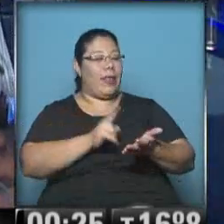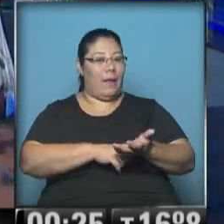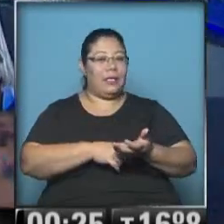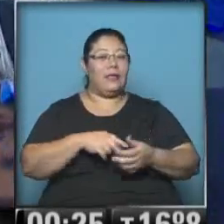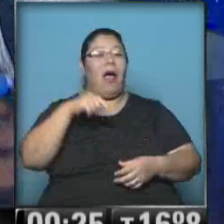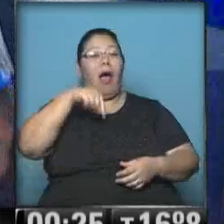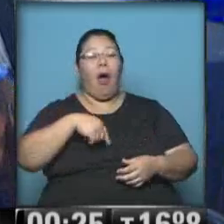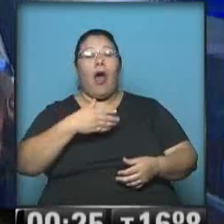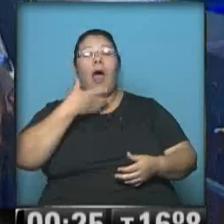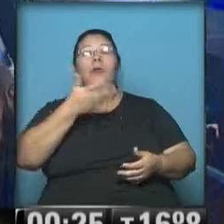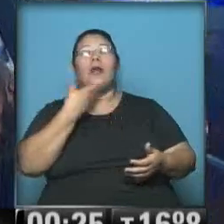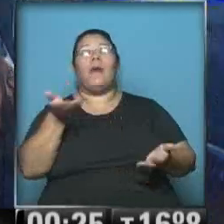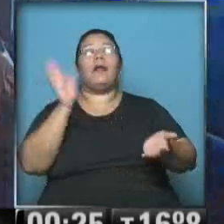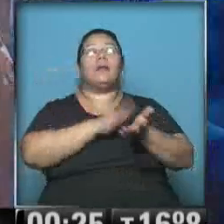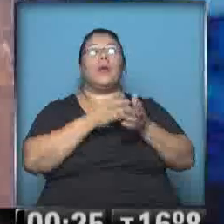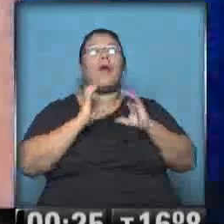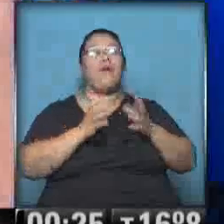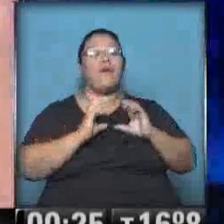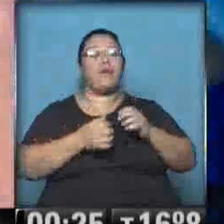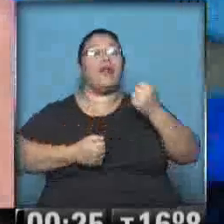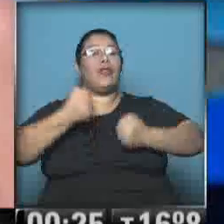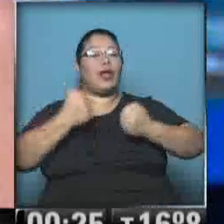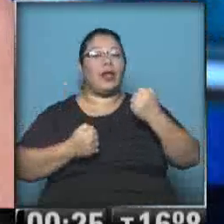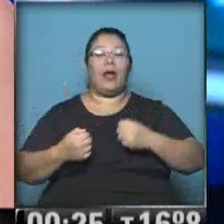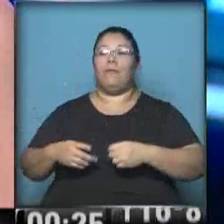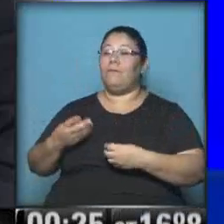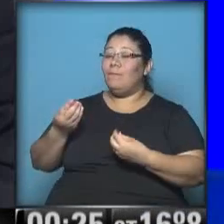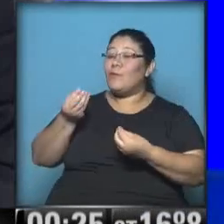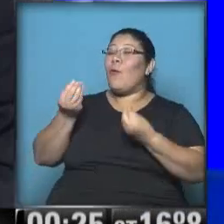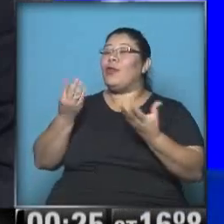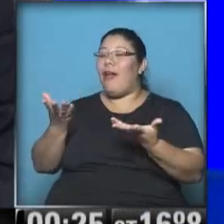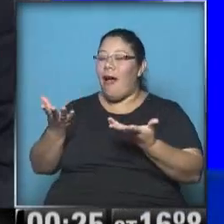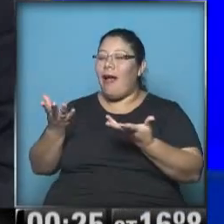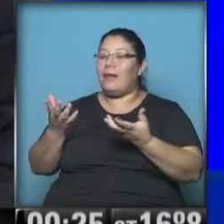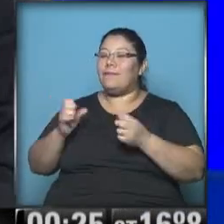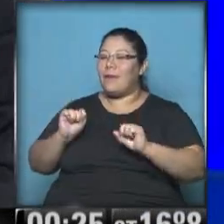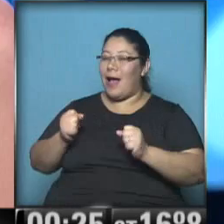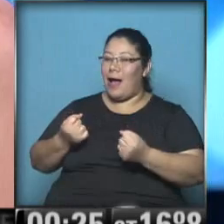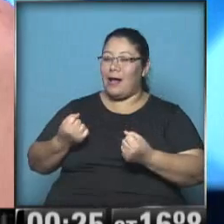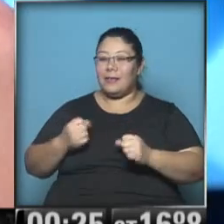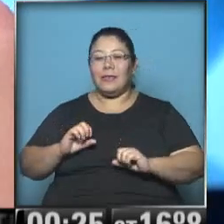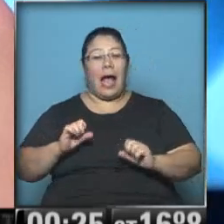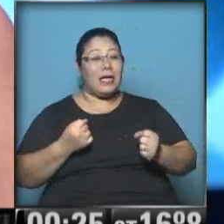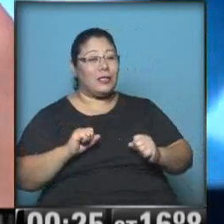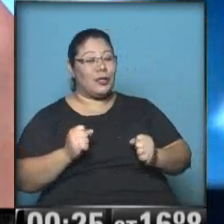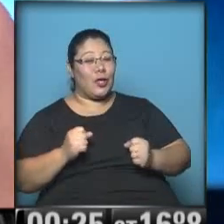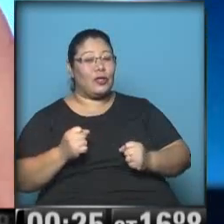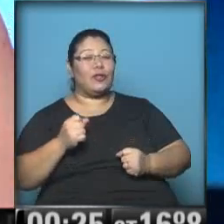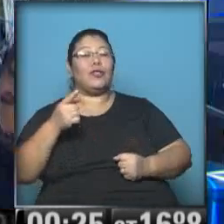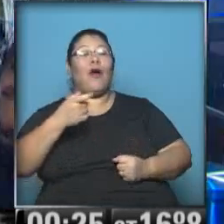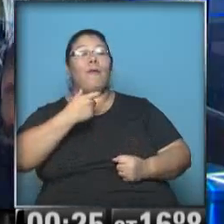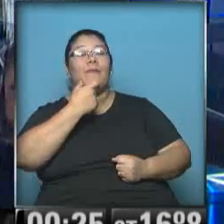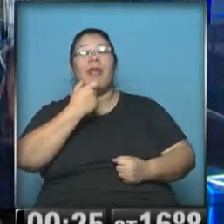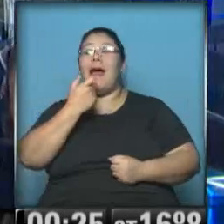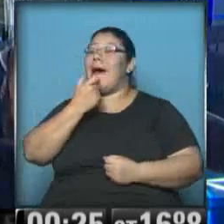de este torneo que está ahí. ¿Cómo está hincha de Racing? ¿Bien? Ansioso. Bueno. Caminando por las paredes. Lamentablemente, como hincha loco de Racing,